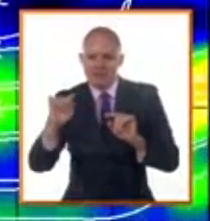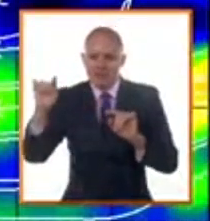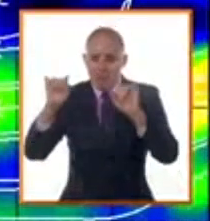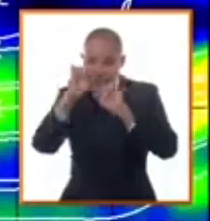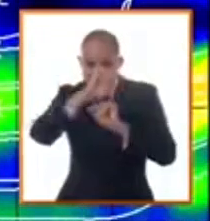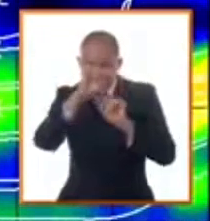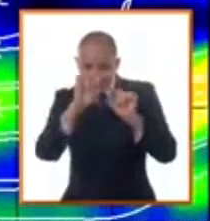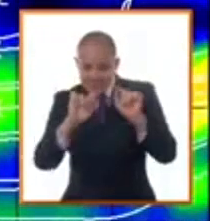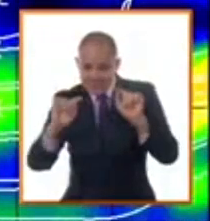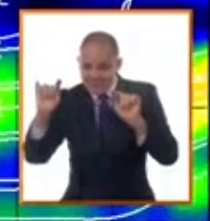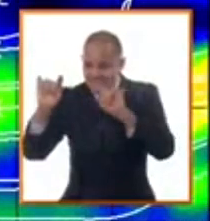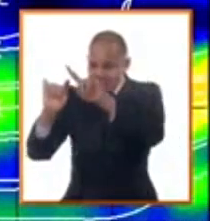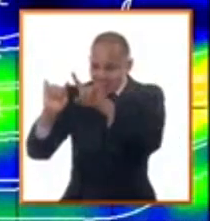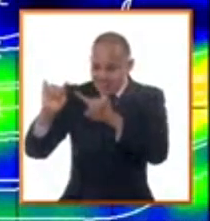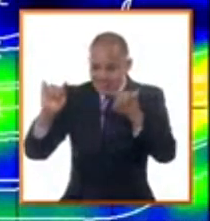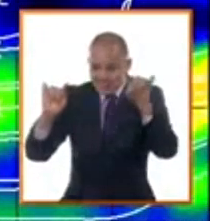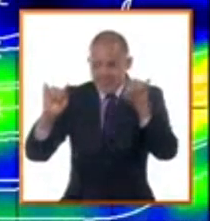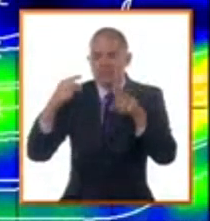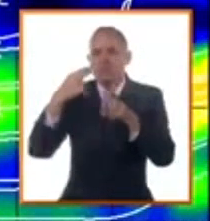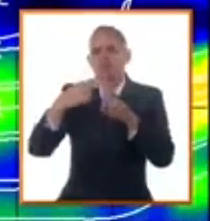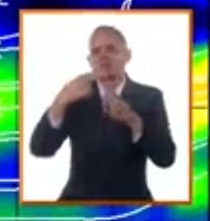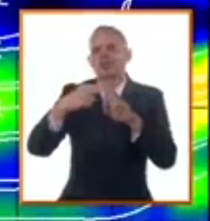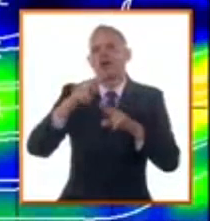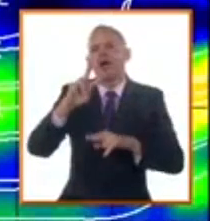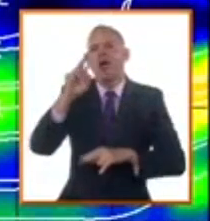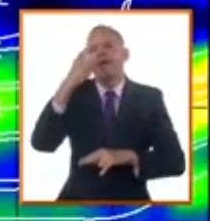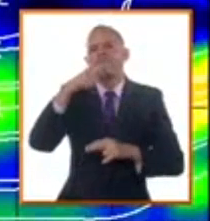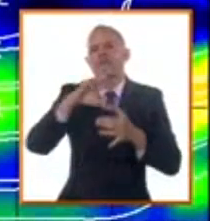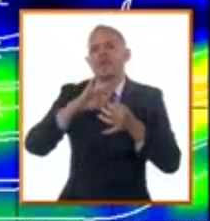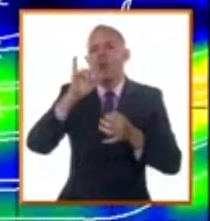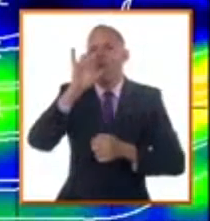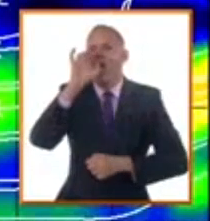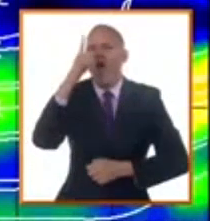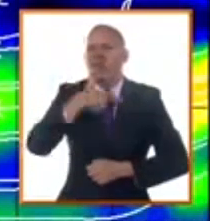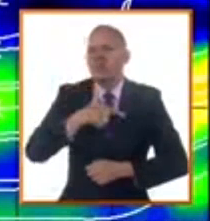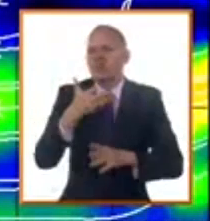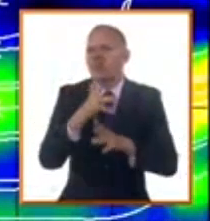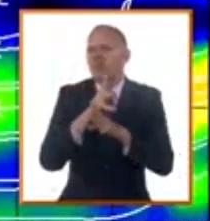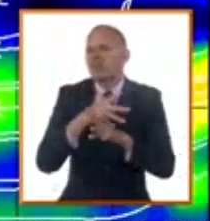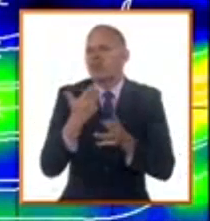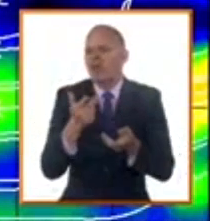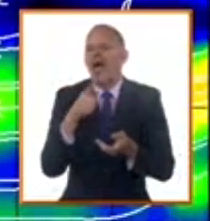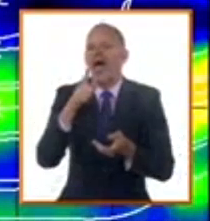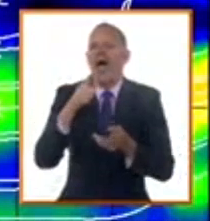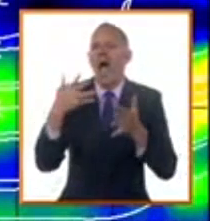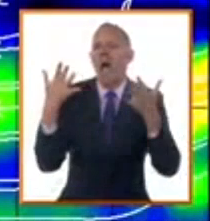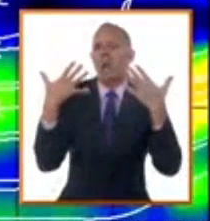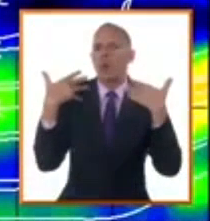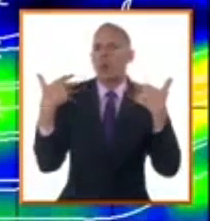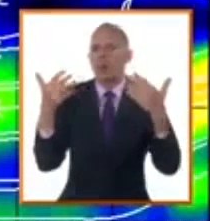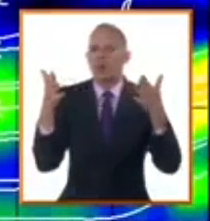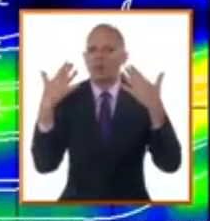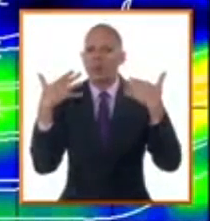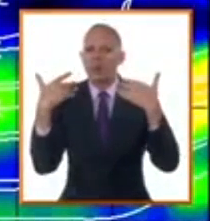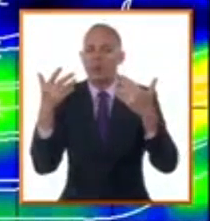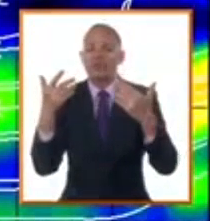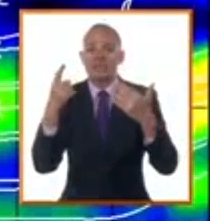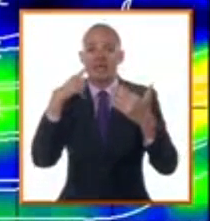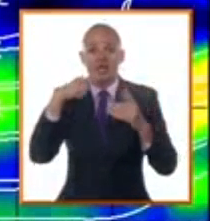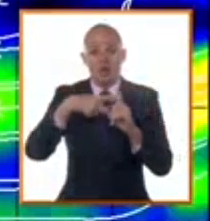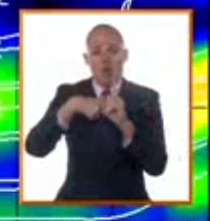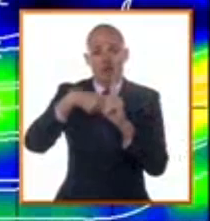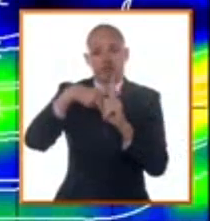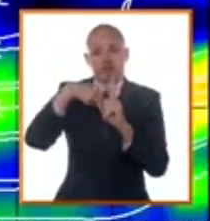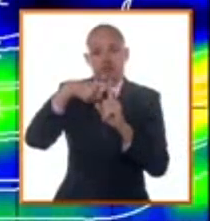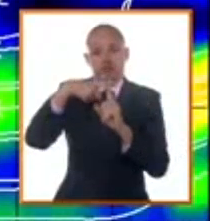se produce un flujo húmedo muy cálido, muy inestable, que cuando ese sistema, pues la vaguada se profundiza más hacia la península de Yucatán,